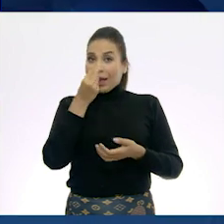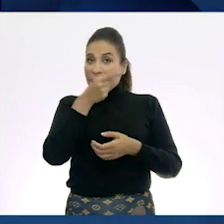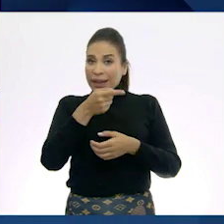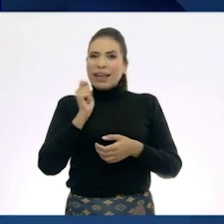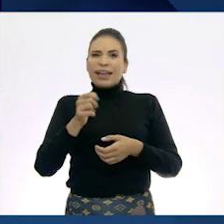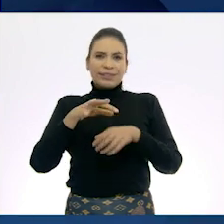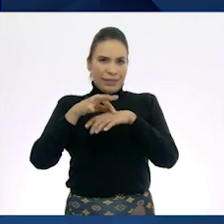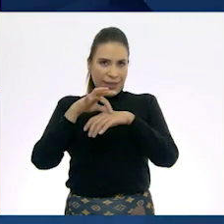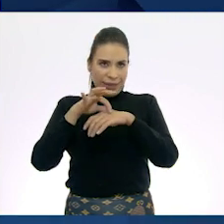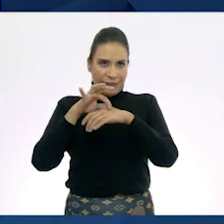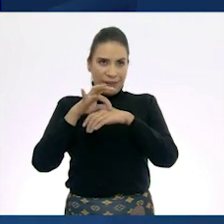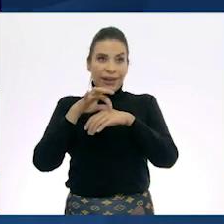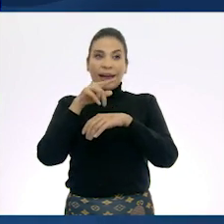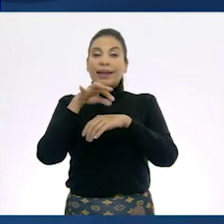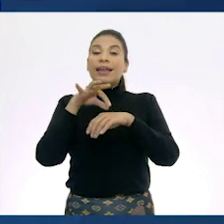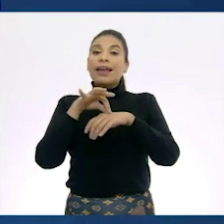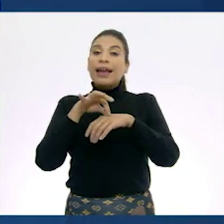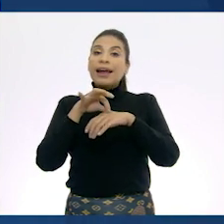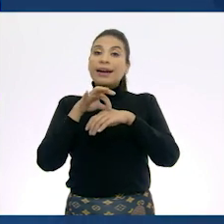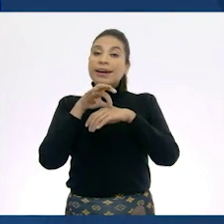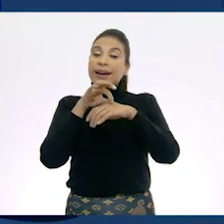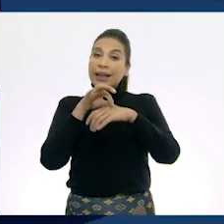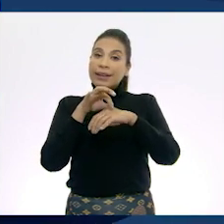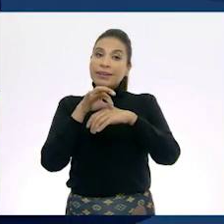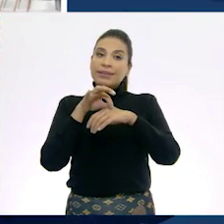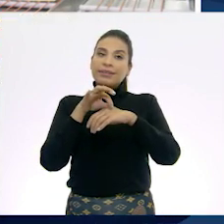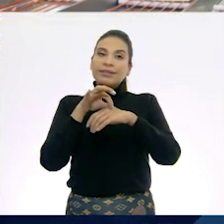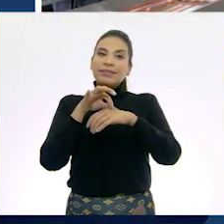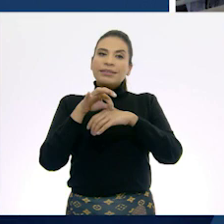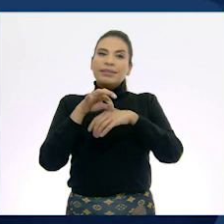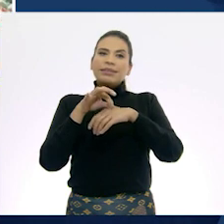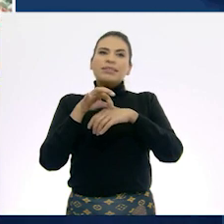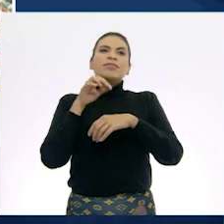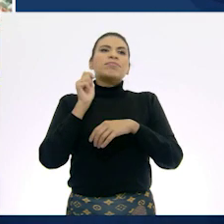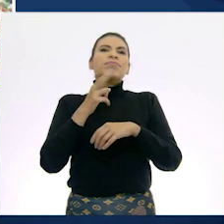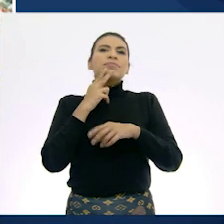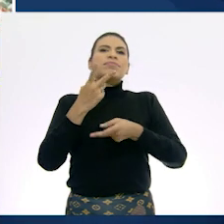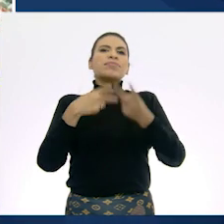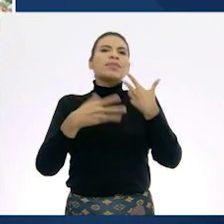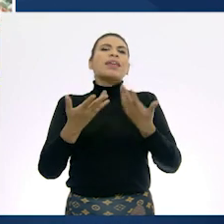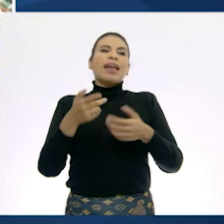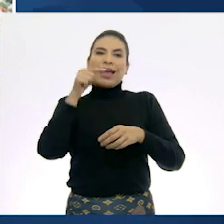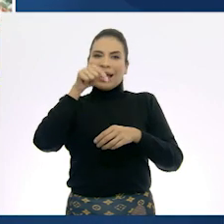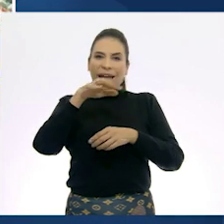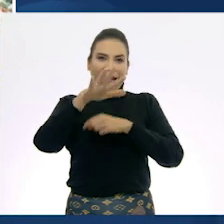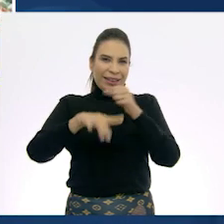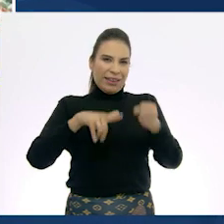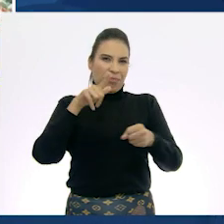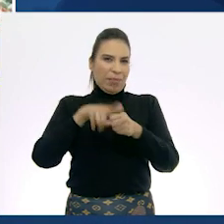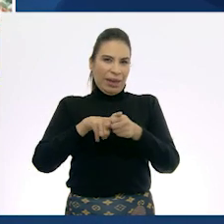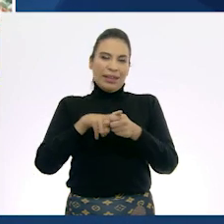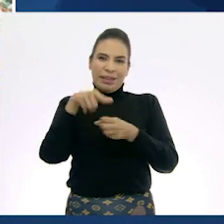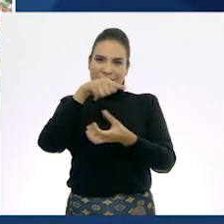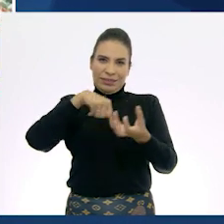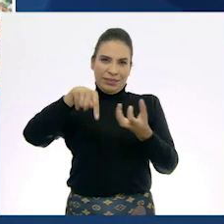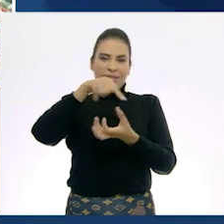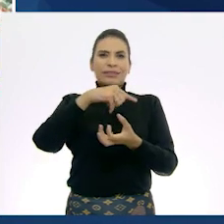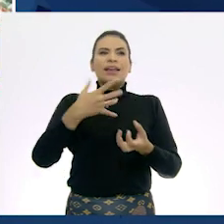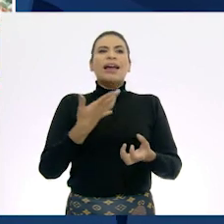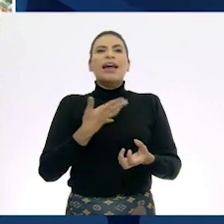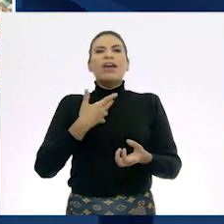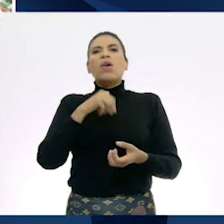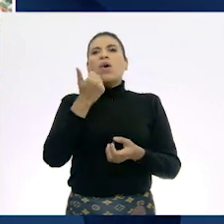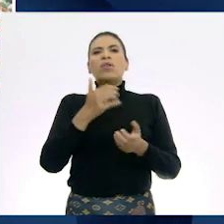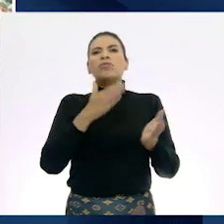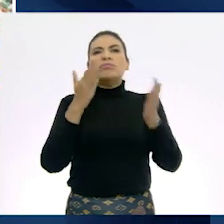es carne. Extraña. Sí, y precisamente la carne, pues la vamos a tomar de los animales. Uh-huh. Y tenemos del